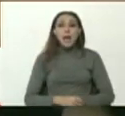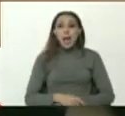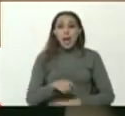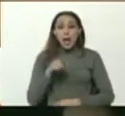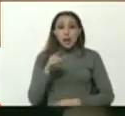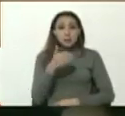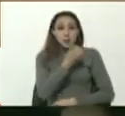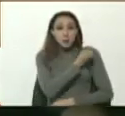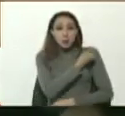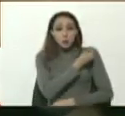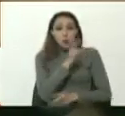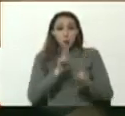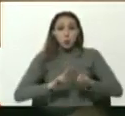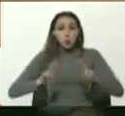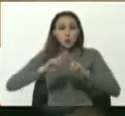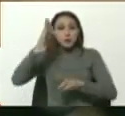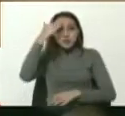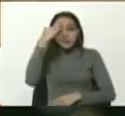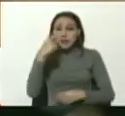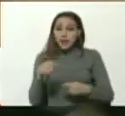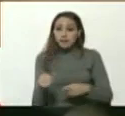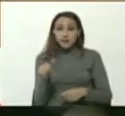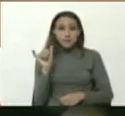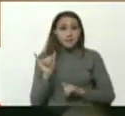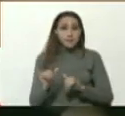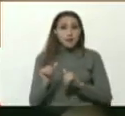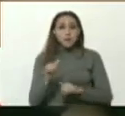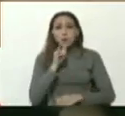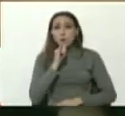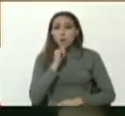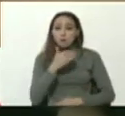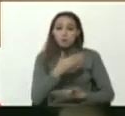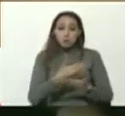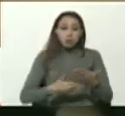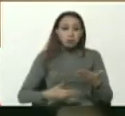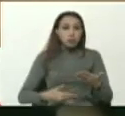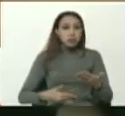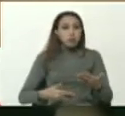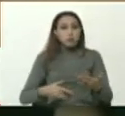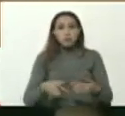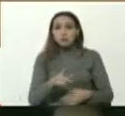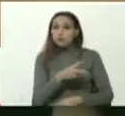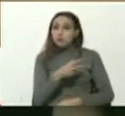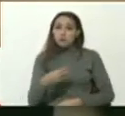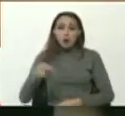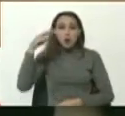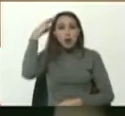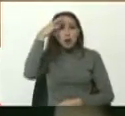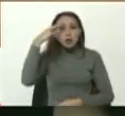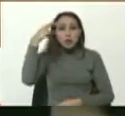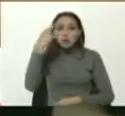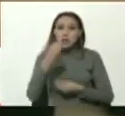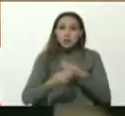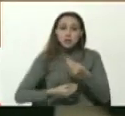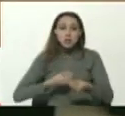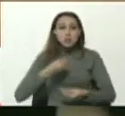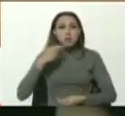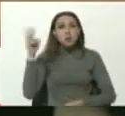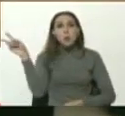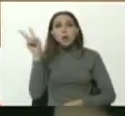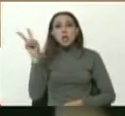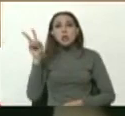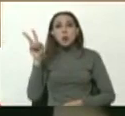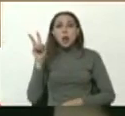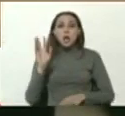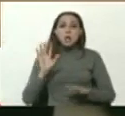sabe bien que ese informe no refleja adecuadamente la realidad que vio directamente en Venezuela. A